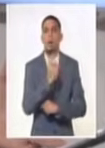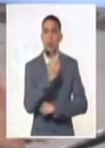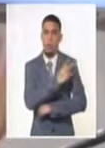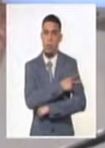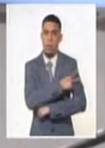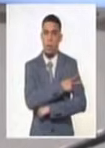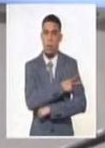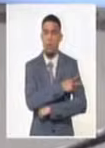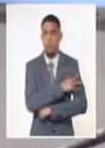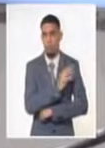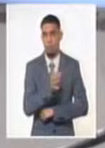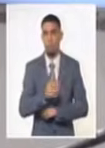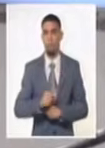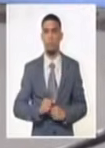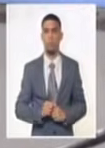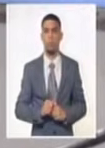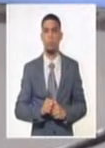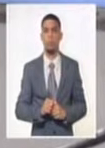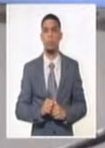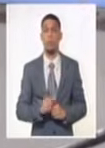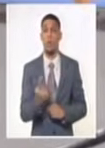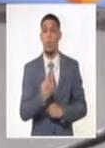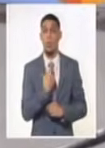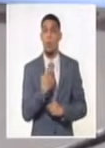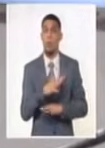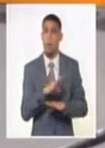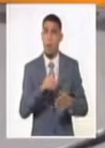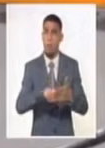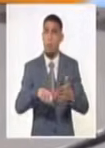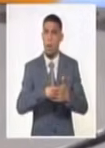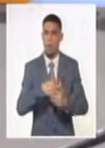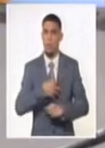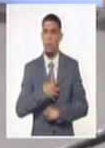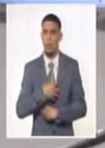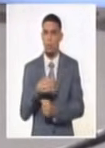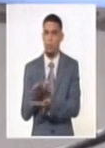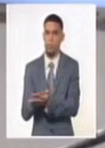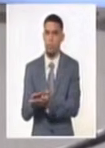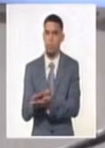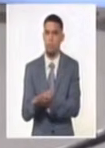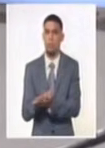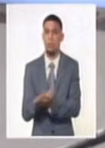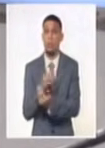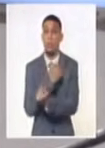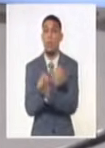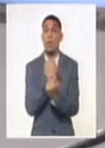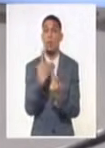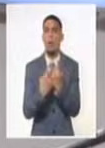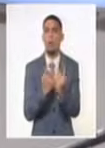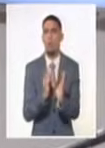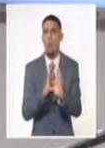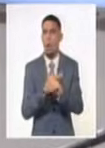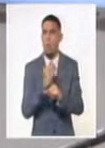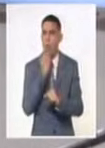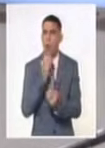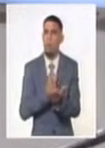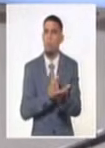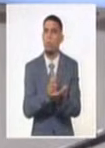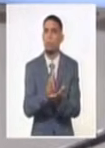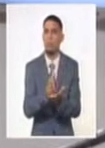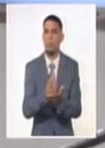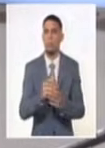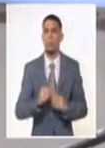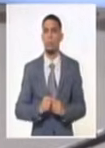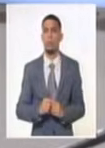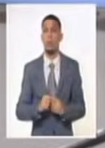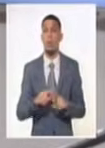que tienen, ¿no? Pero para eso también hemos hecho las adecuaciones correspondientes que no ponen en riesgo que ellos puedan hacer su culminación de estudio. Esto lo decimos porque son nuestros